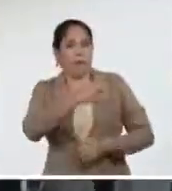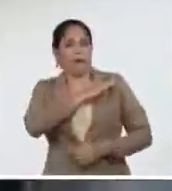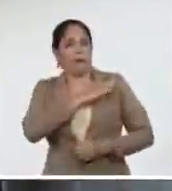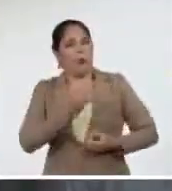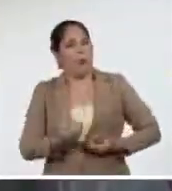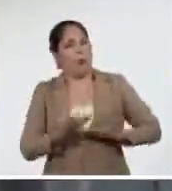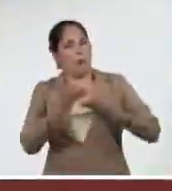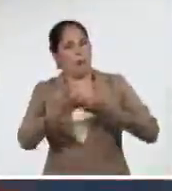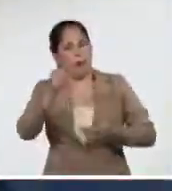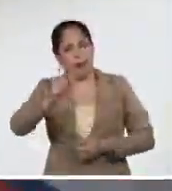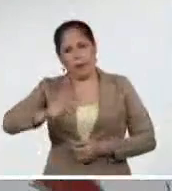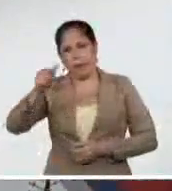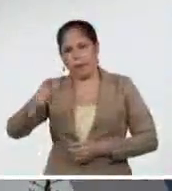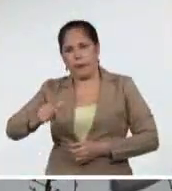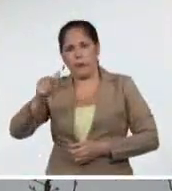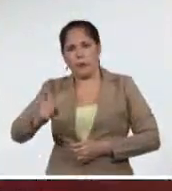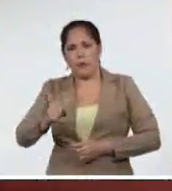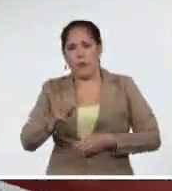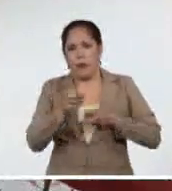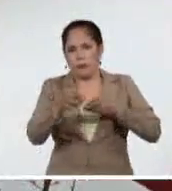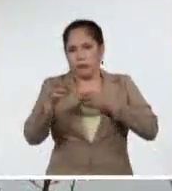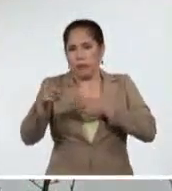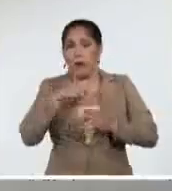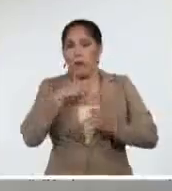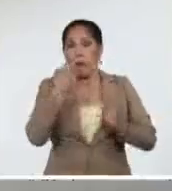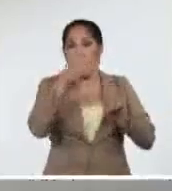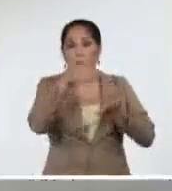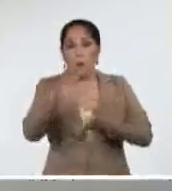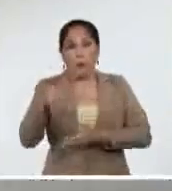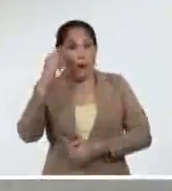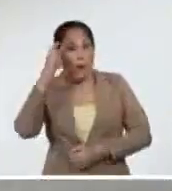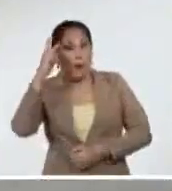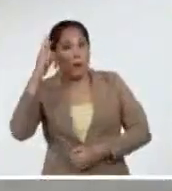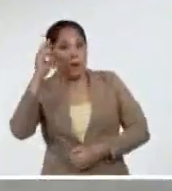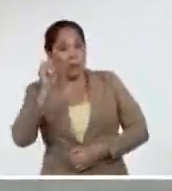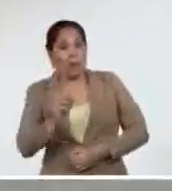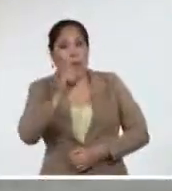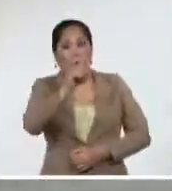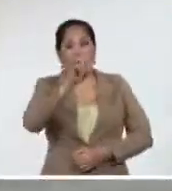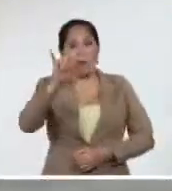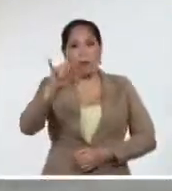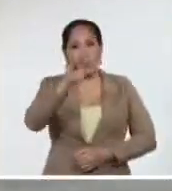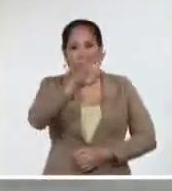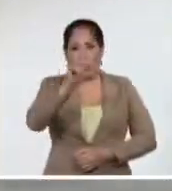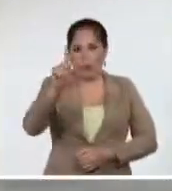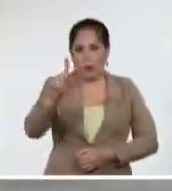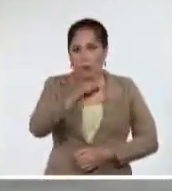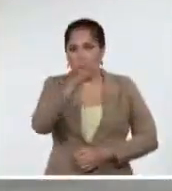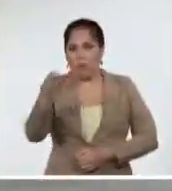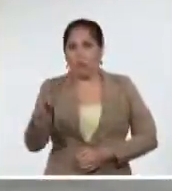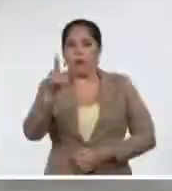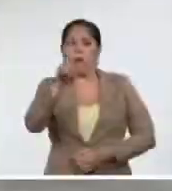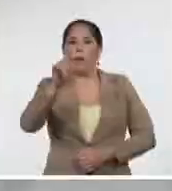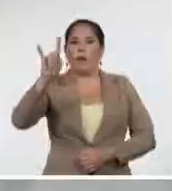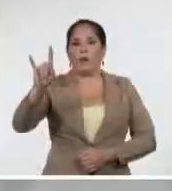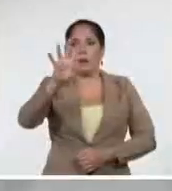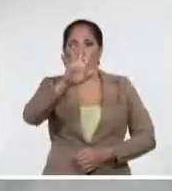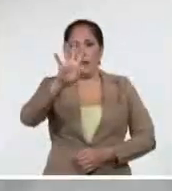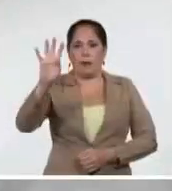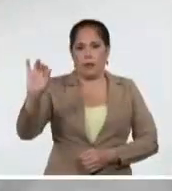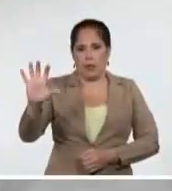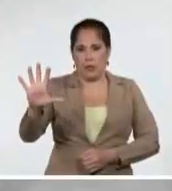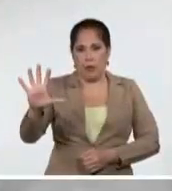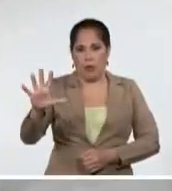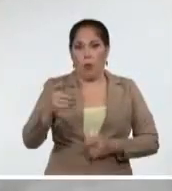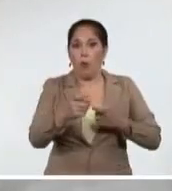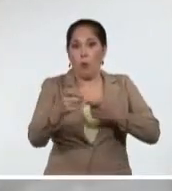tributo a los gloriosos integrantes del ejército soviético que murieron entre 1941 y 1945 en